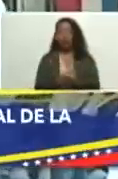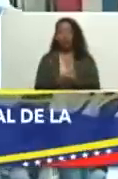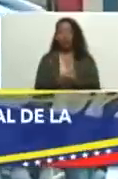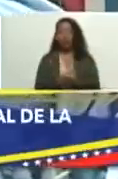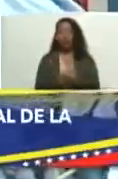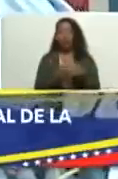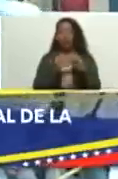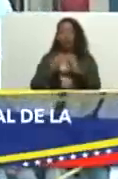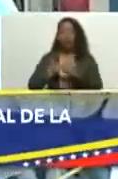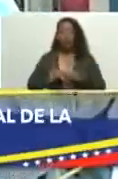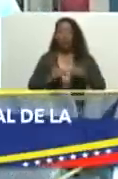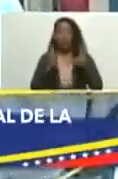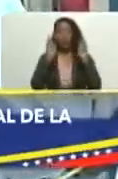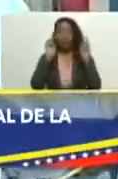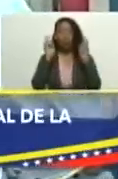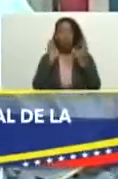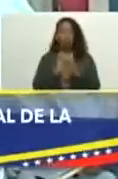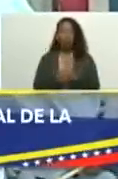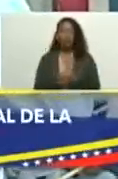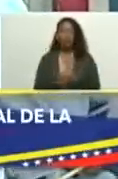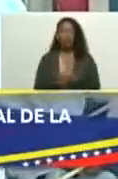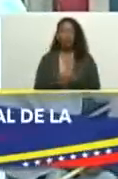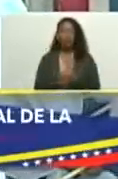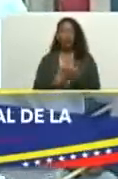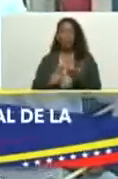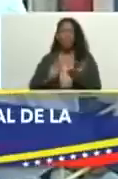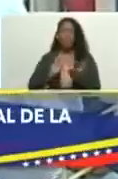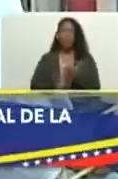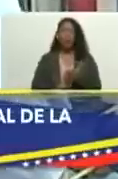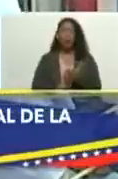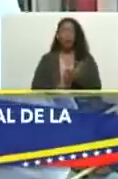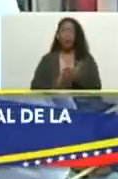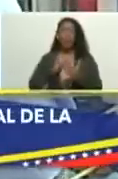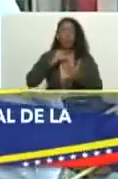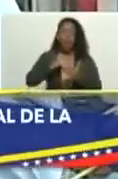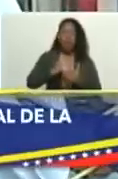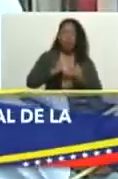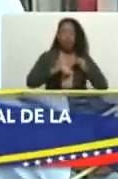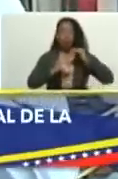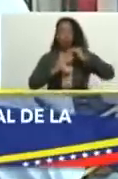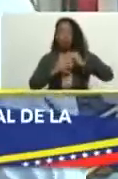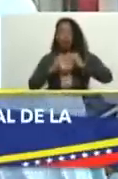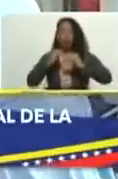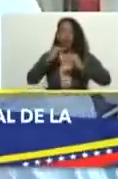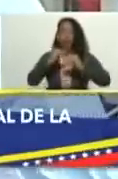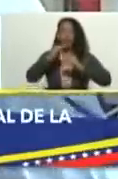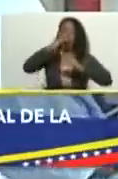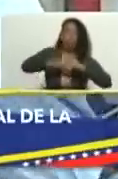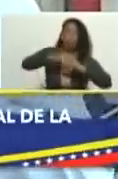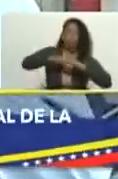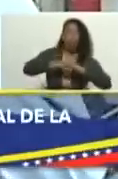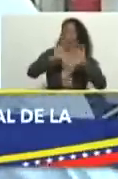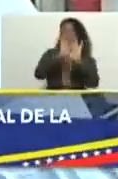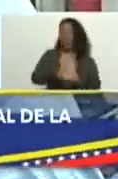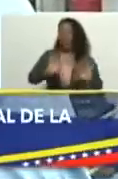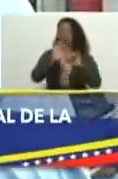humedecimiento de la lámina y colocar una sobre la otra de tal manera que no se pegaran. Hoy se está haciendo ese proceso con